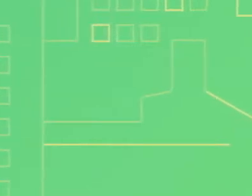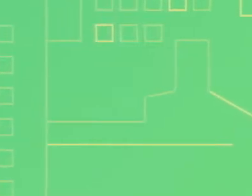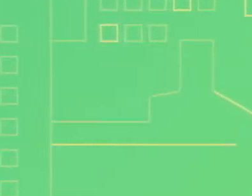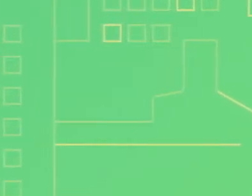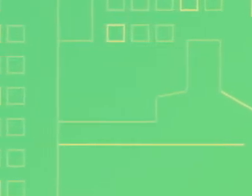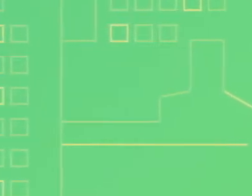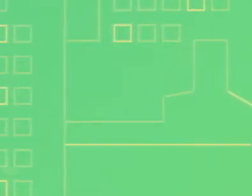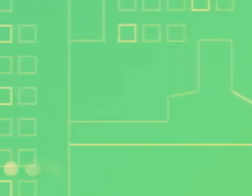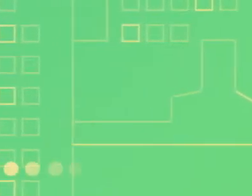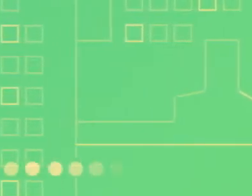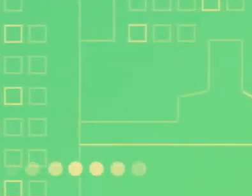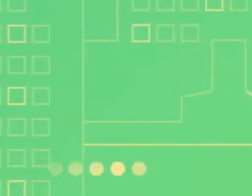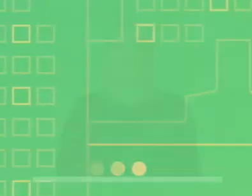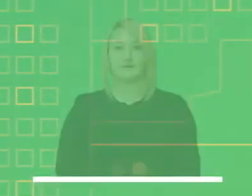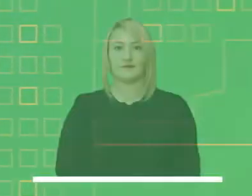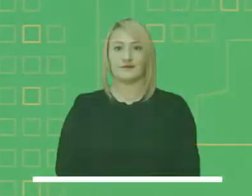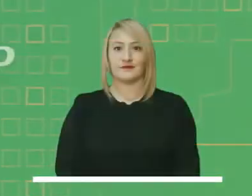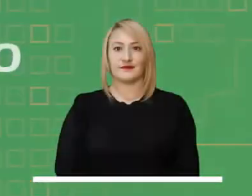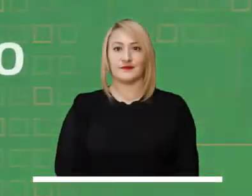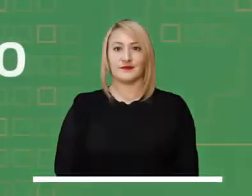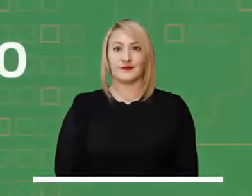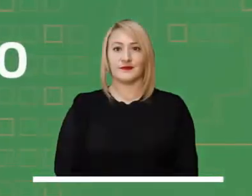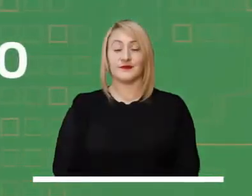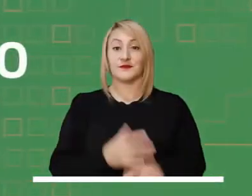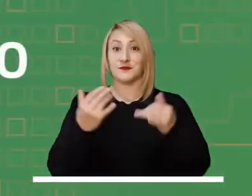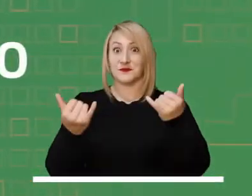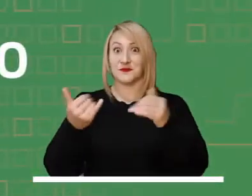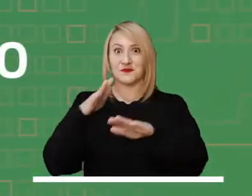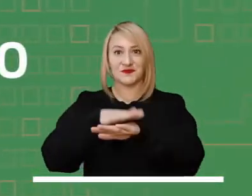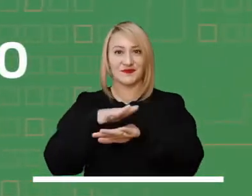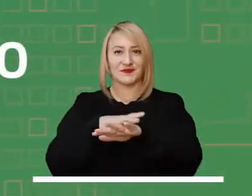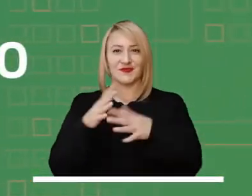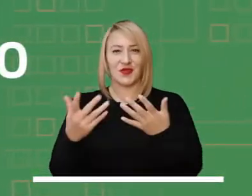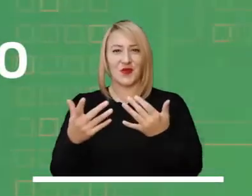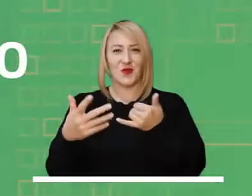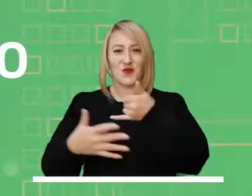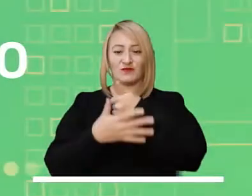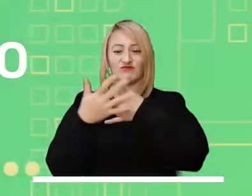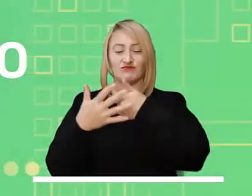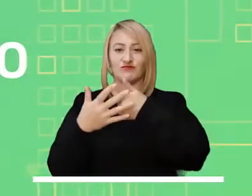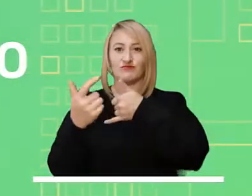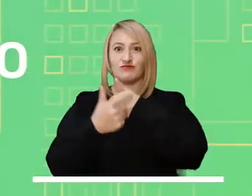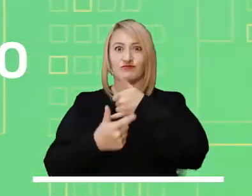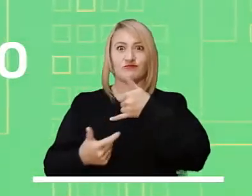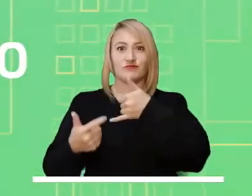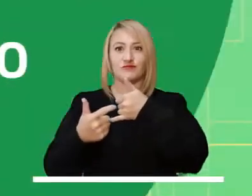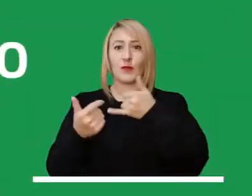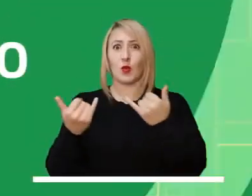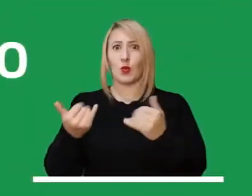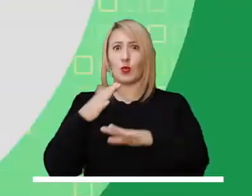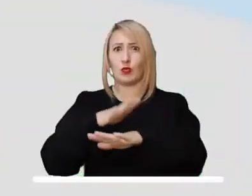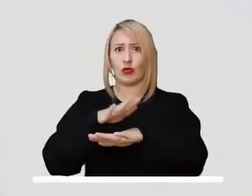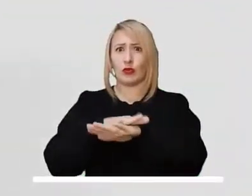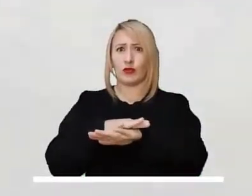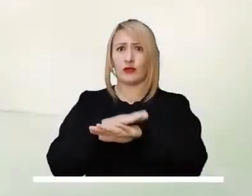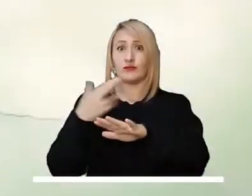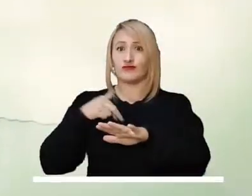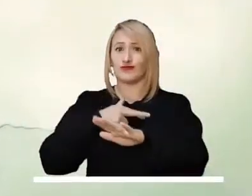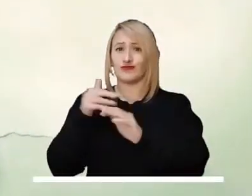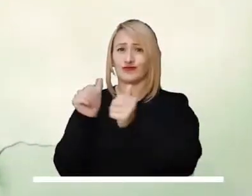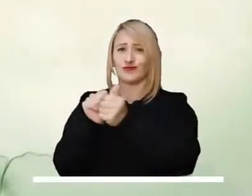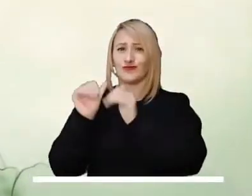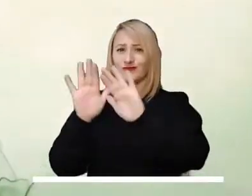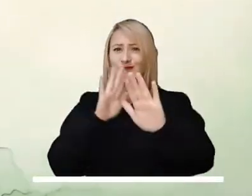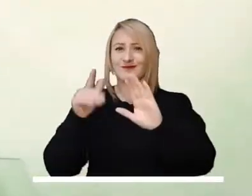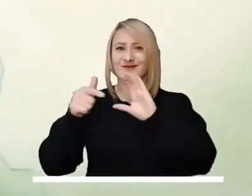la tarde va llegando a todas las regiones del país y mientras tanto nosotros volvemos con ustedes para presentarles el pronóstico del tiempo tarde